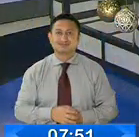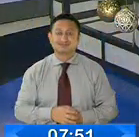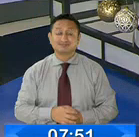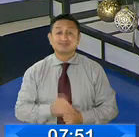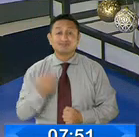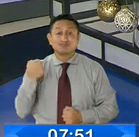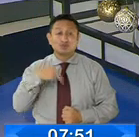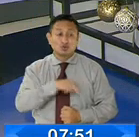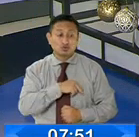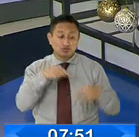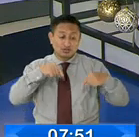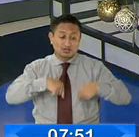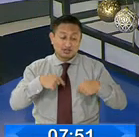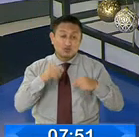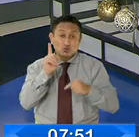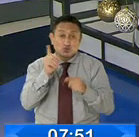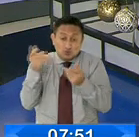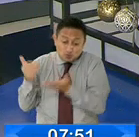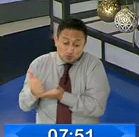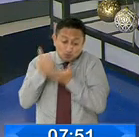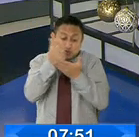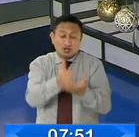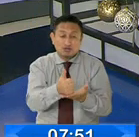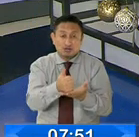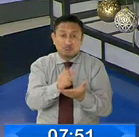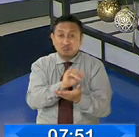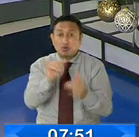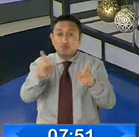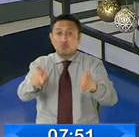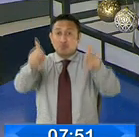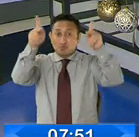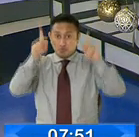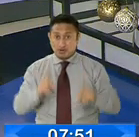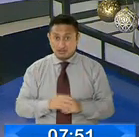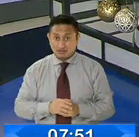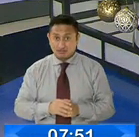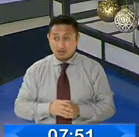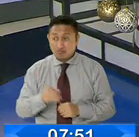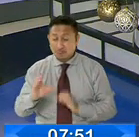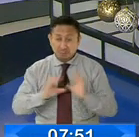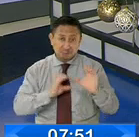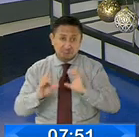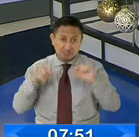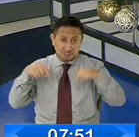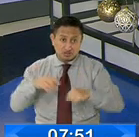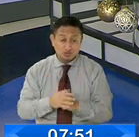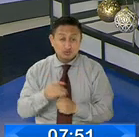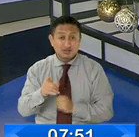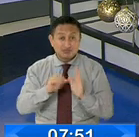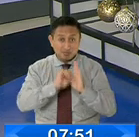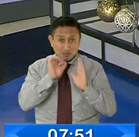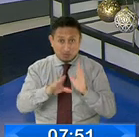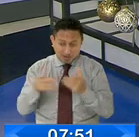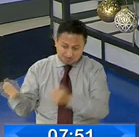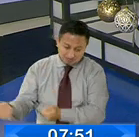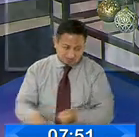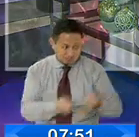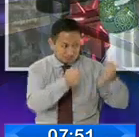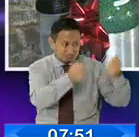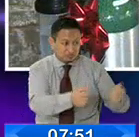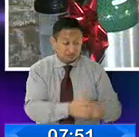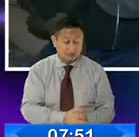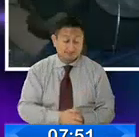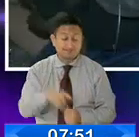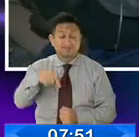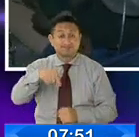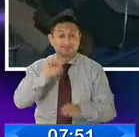Nosotros apenas somos un canal en el cual un brazo ejecutor de las voluntades que ustedes tienen con su generosidad. Hay tanta